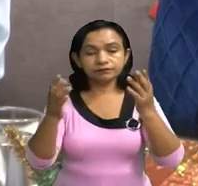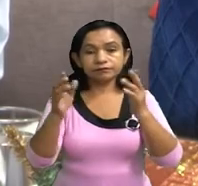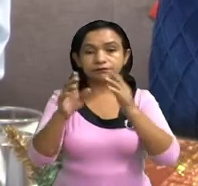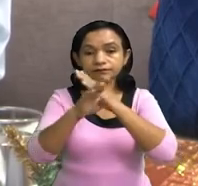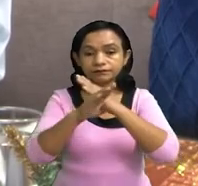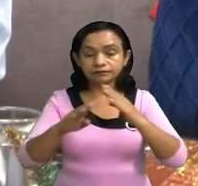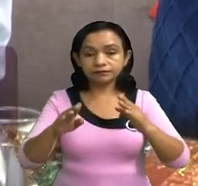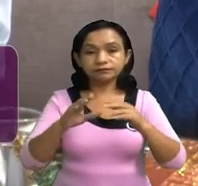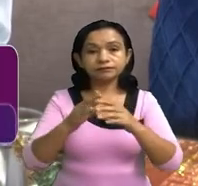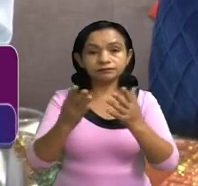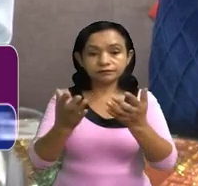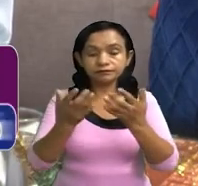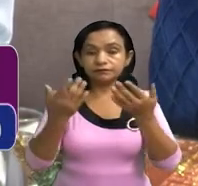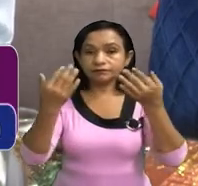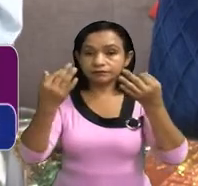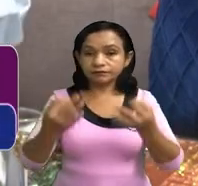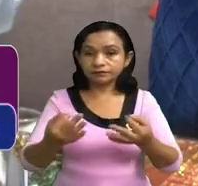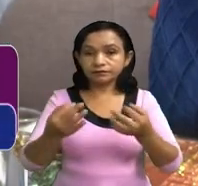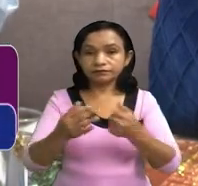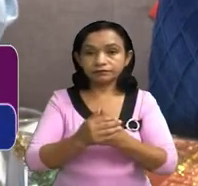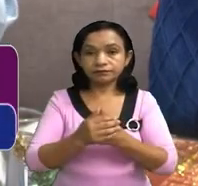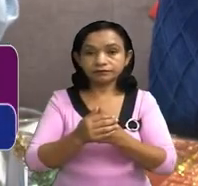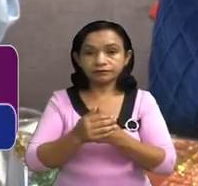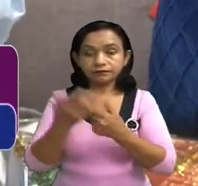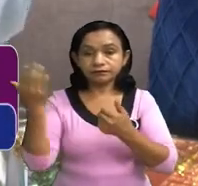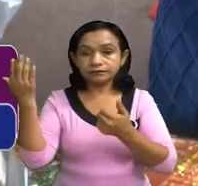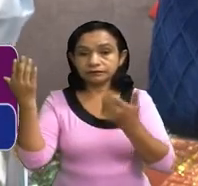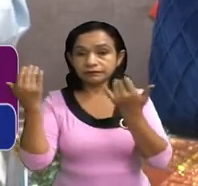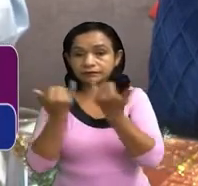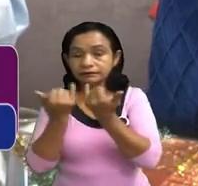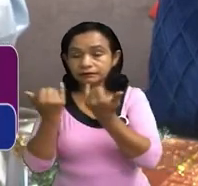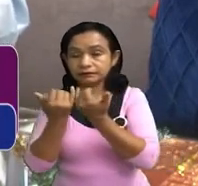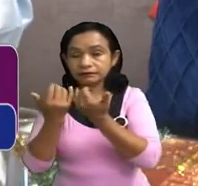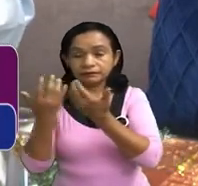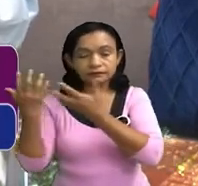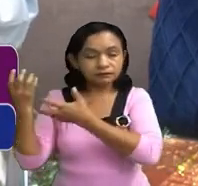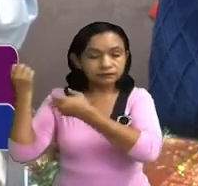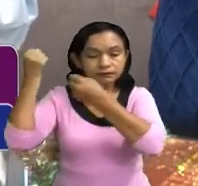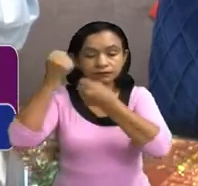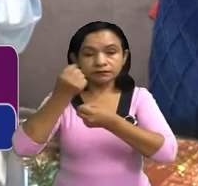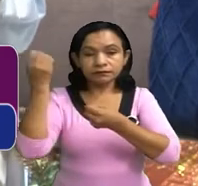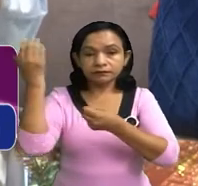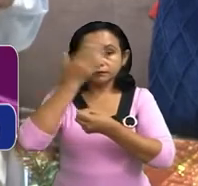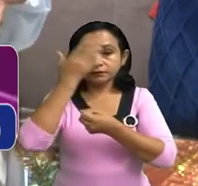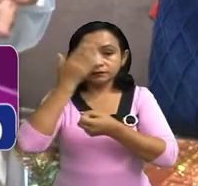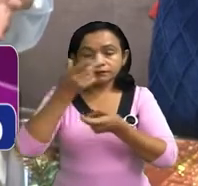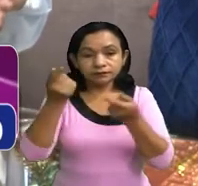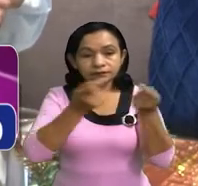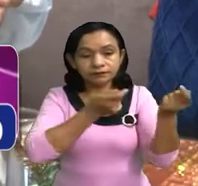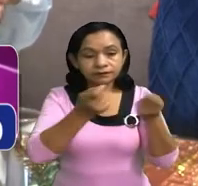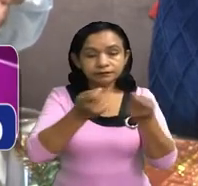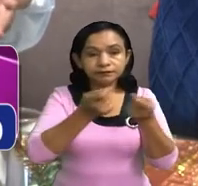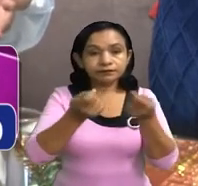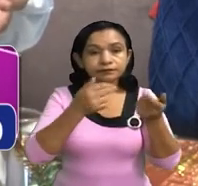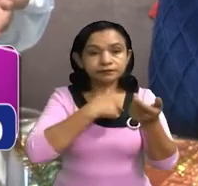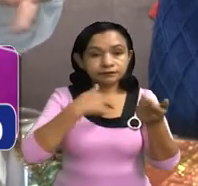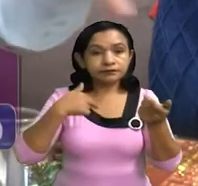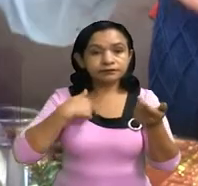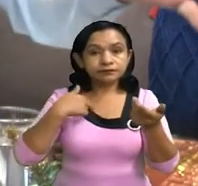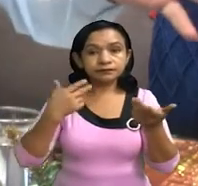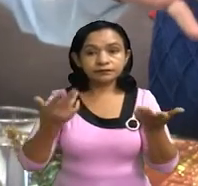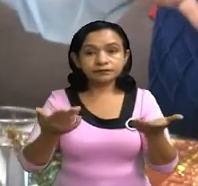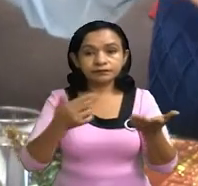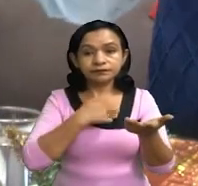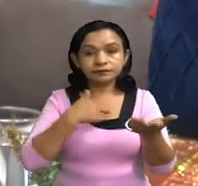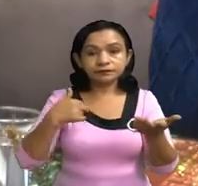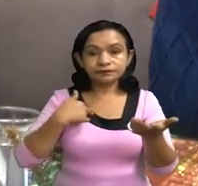el bienestar, ¿ya? Las fuerzas oscuras de los imperios, ¿ya? Han manipulado y han